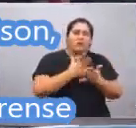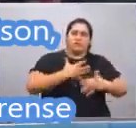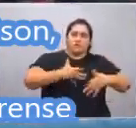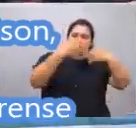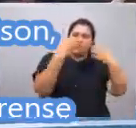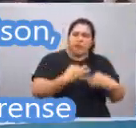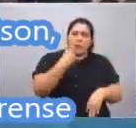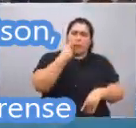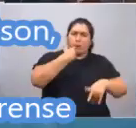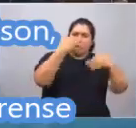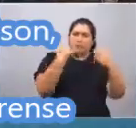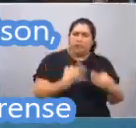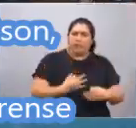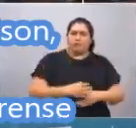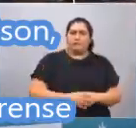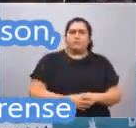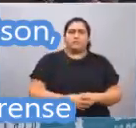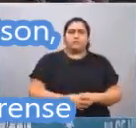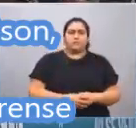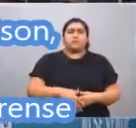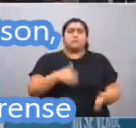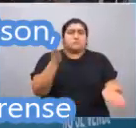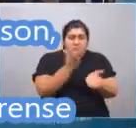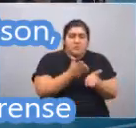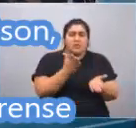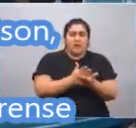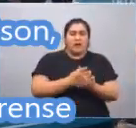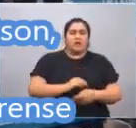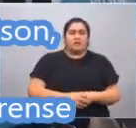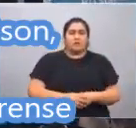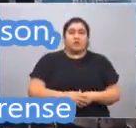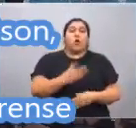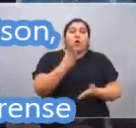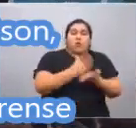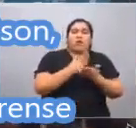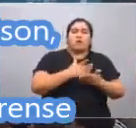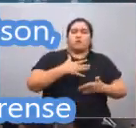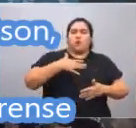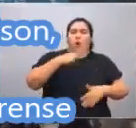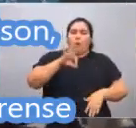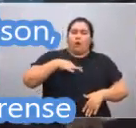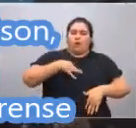bienestar, derecho a una vida digna.